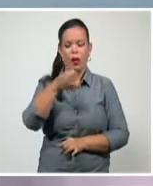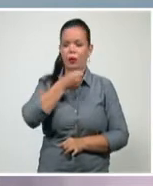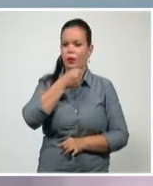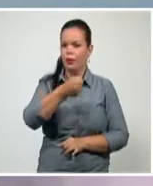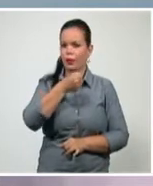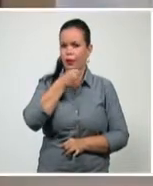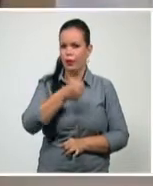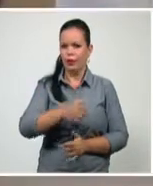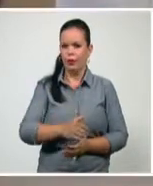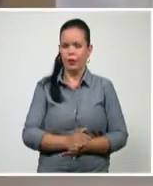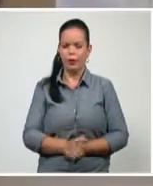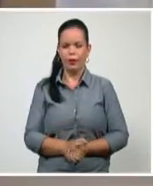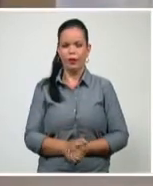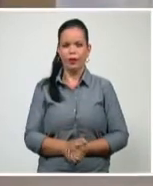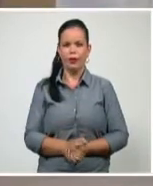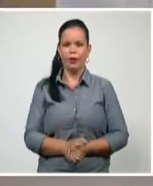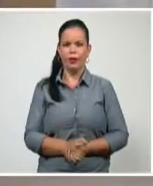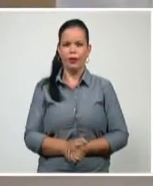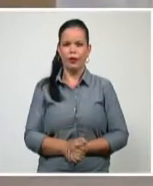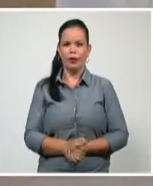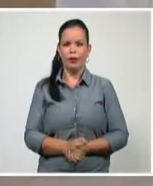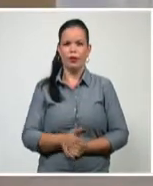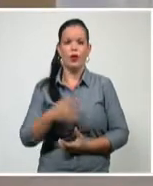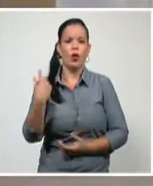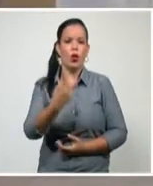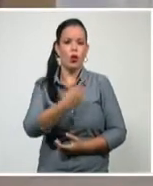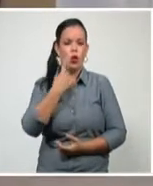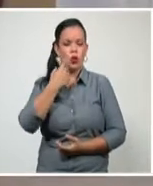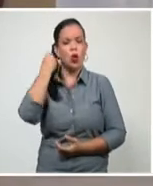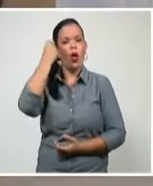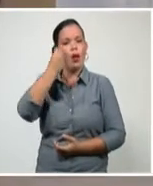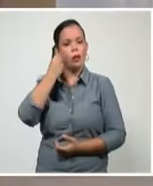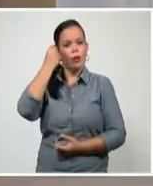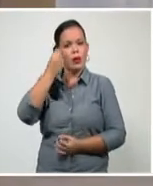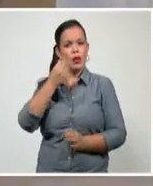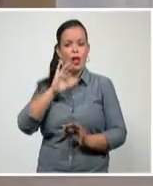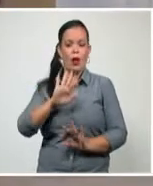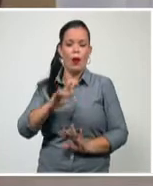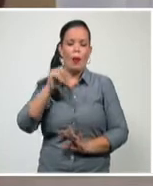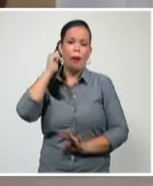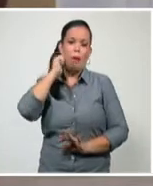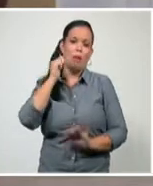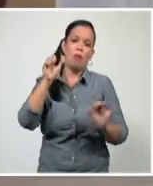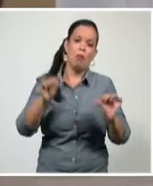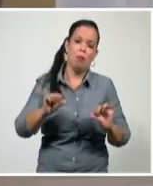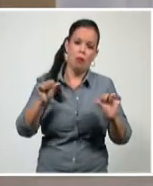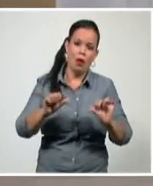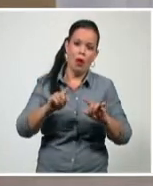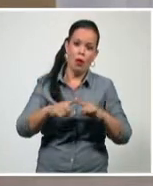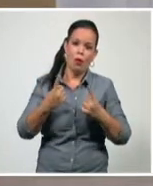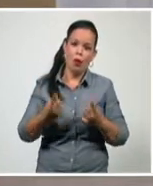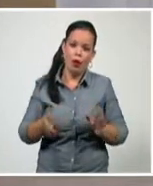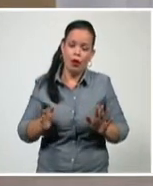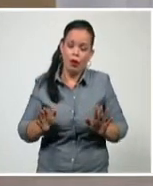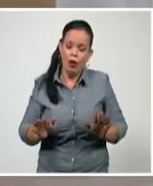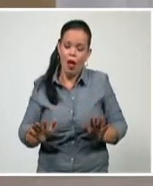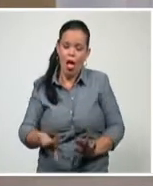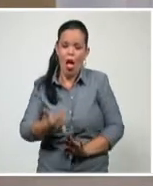Aurelio Prieto Alemán. Pensábamos que iba a ser más abierto porque Blanco no estuvo en su mejor día y bueno, nos fallaron unos toques de bola de